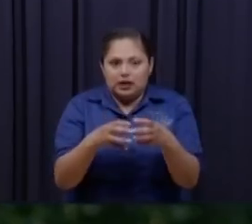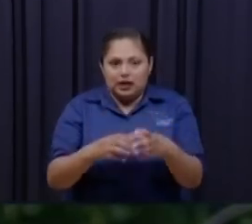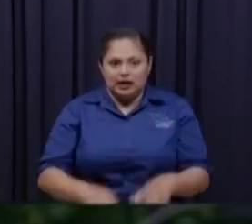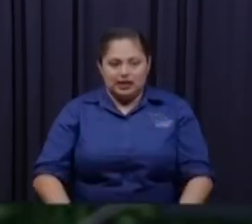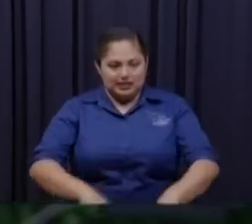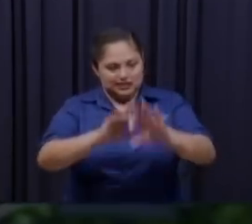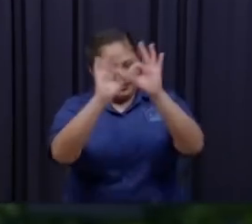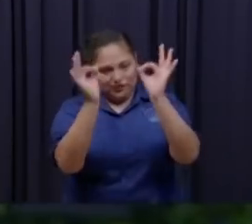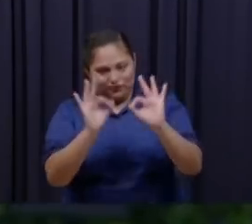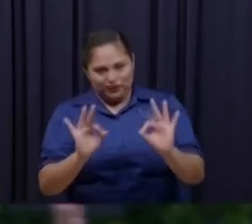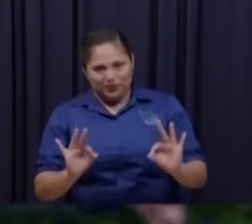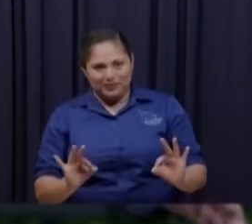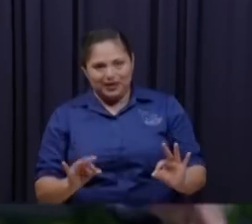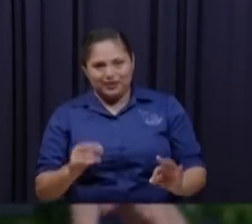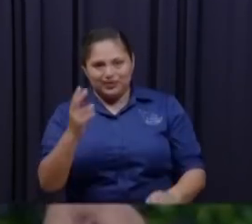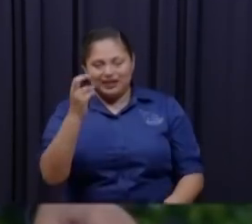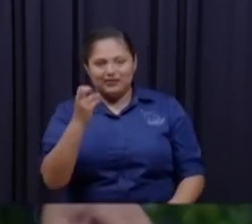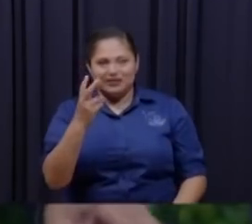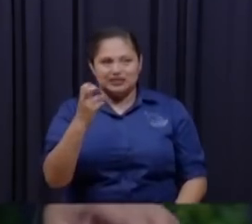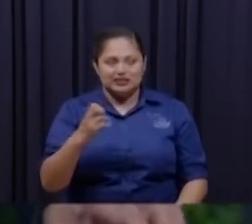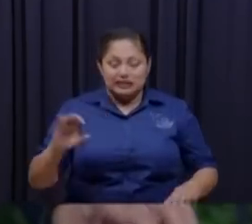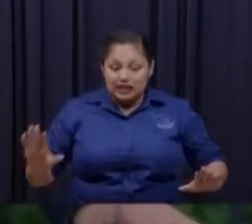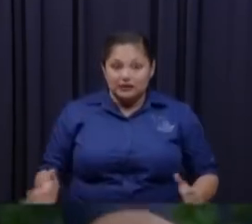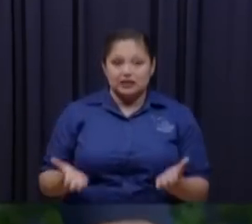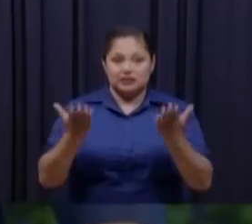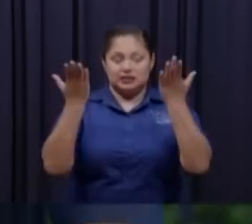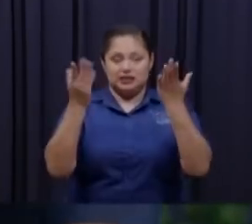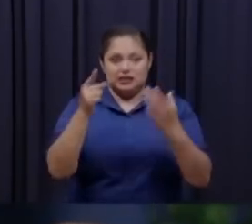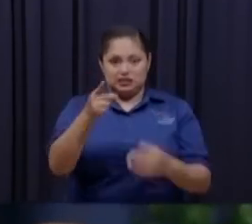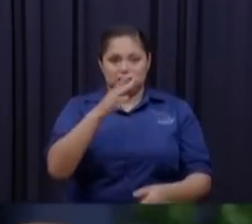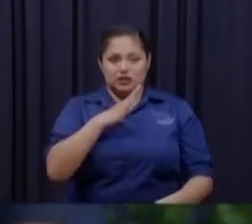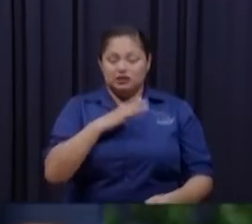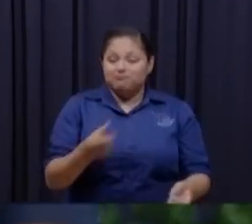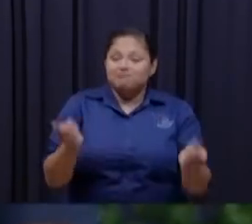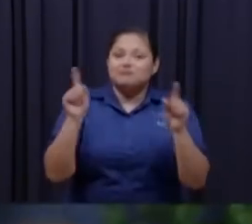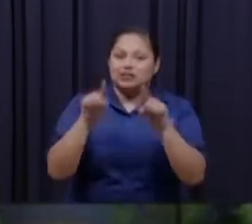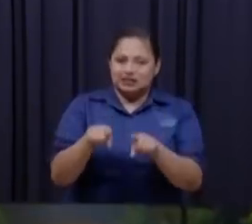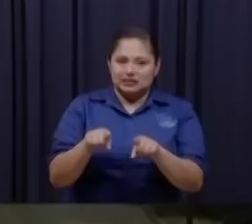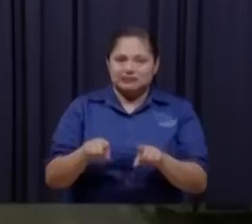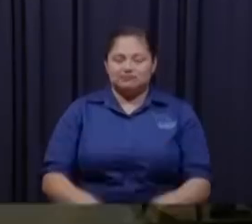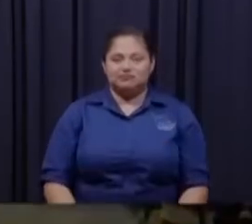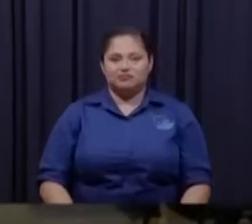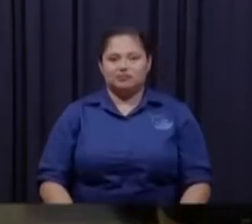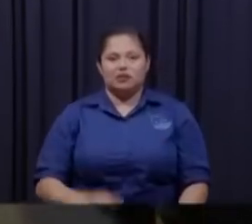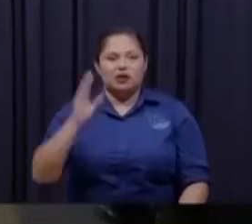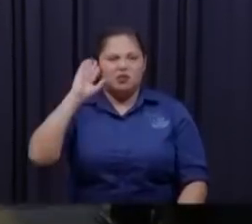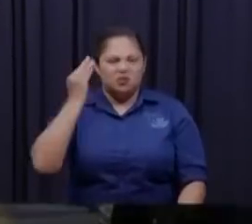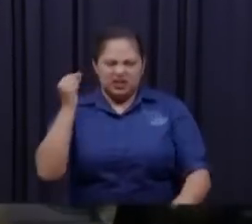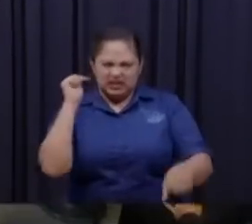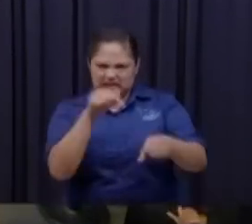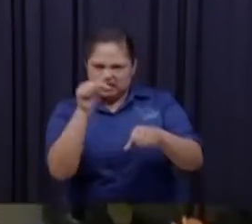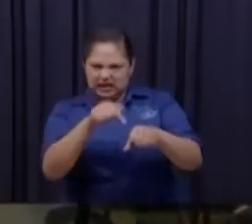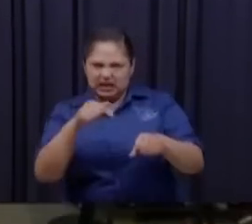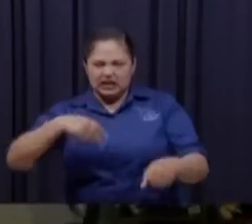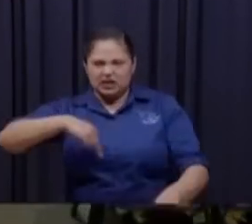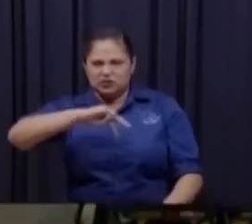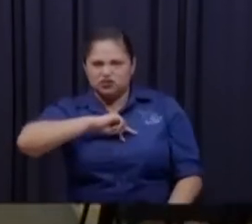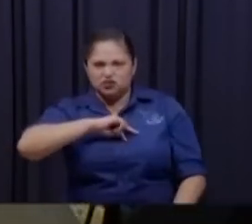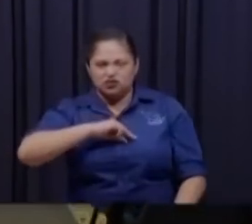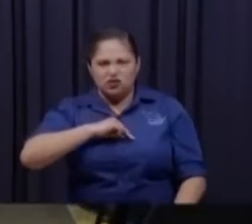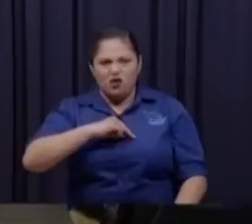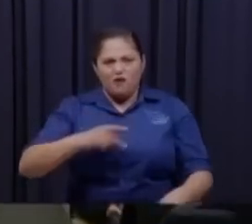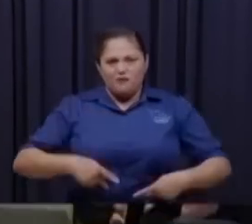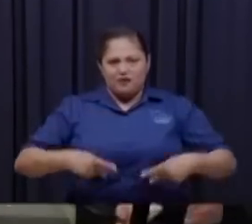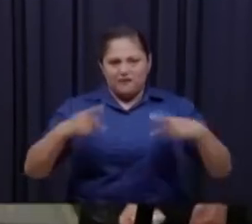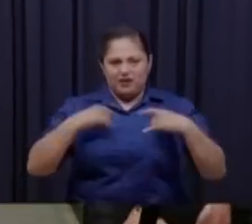músculo, todo, piel, y se levanten. Eso tiene que suceder, porque el ataque que nosotros estamos viviendo en el final